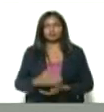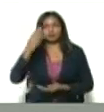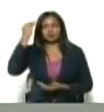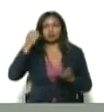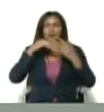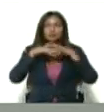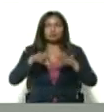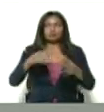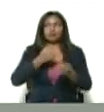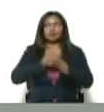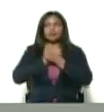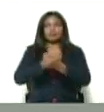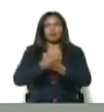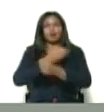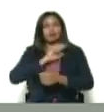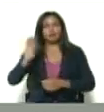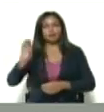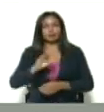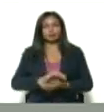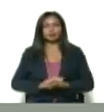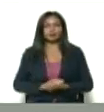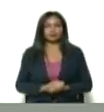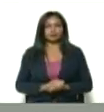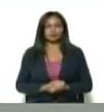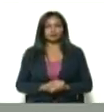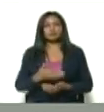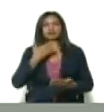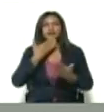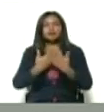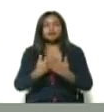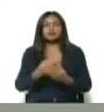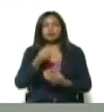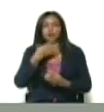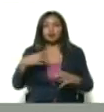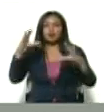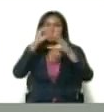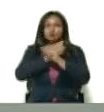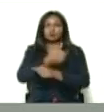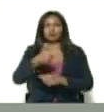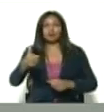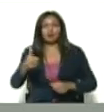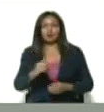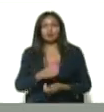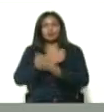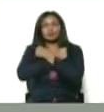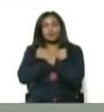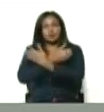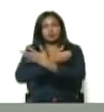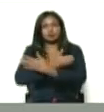nuestra amada patria. Así es. Gracias. Buenas noches, pues. Puede ser. Un abrazo. Un abrazo, presidente.